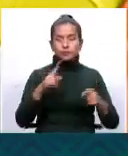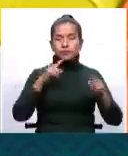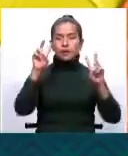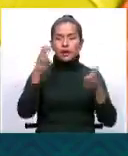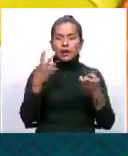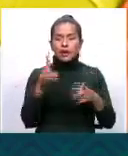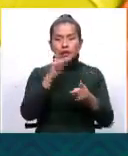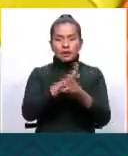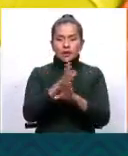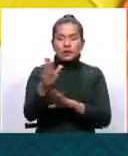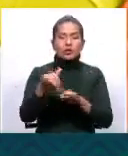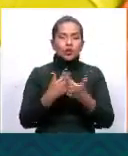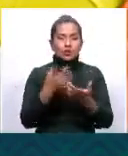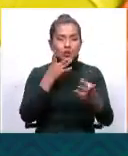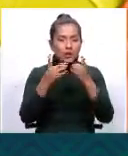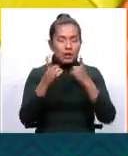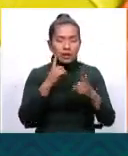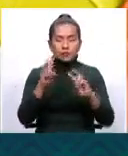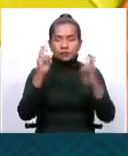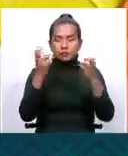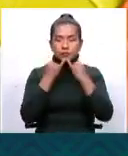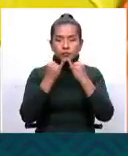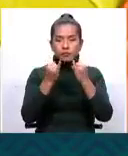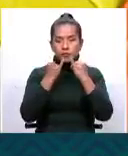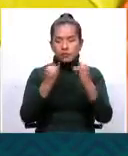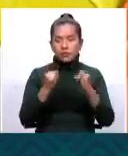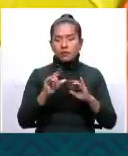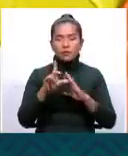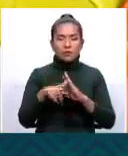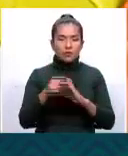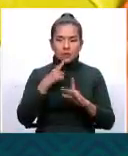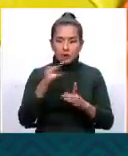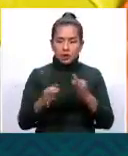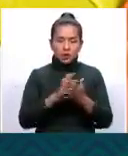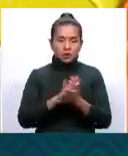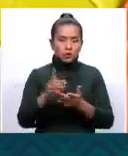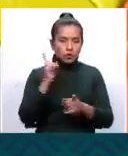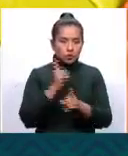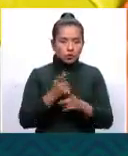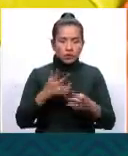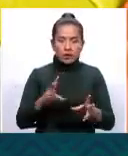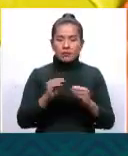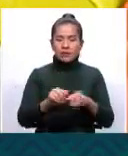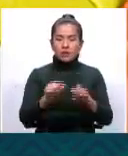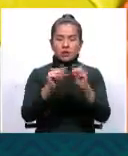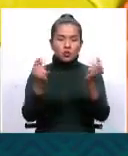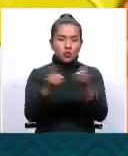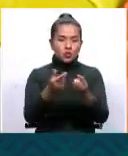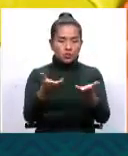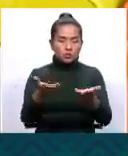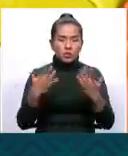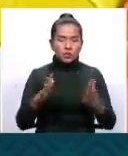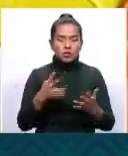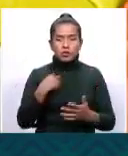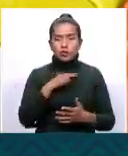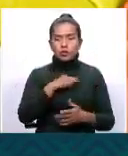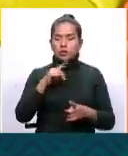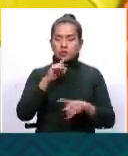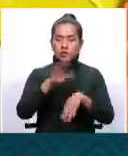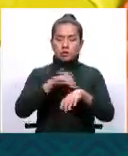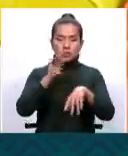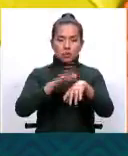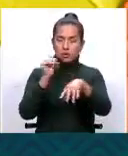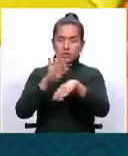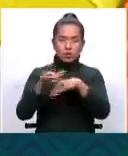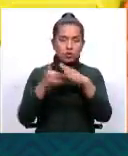el diálogo, de la información y de que justamente trabajando en estos espacios a los que hemos estado convocando es